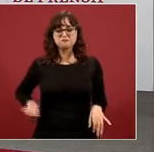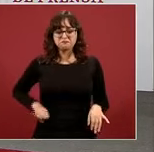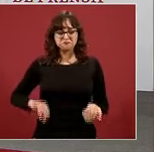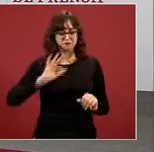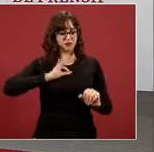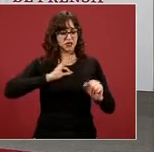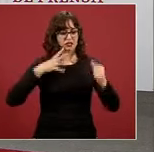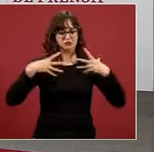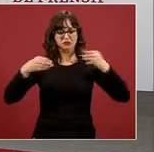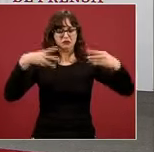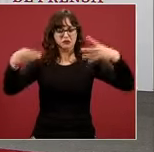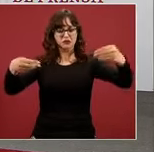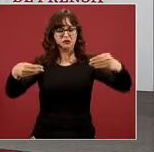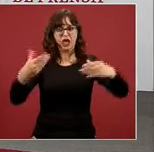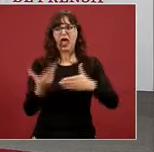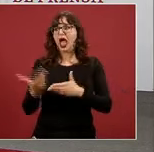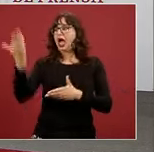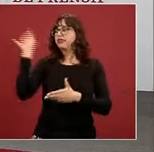esta.